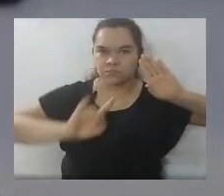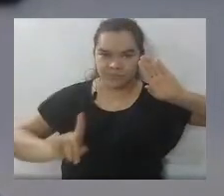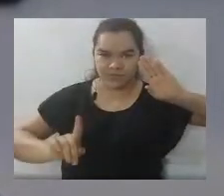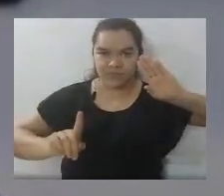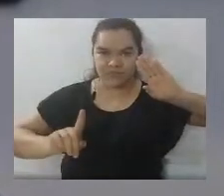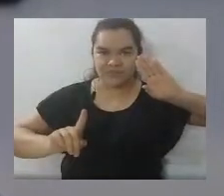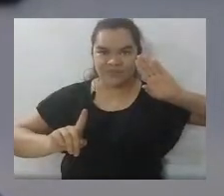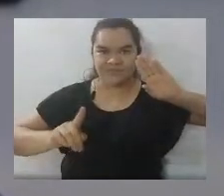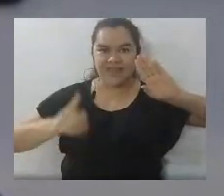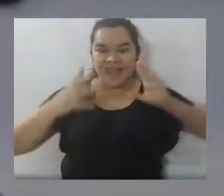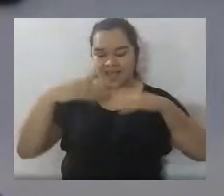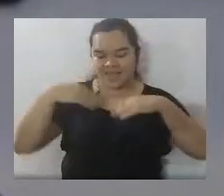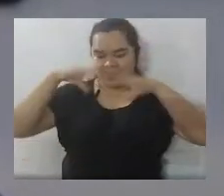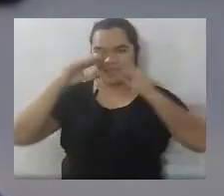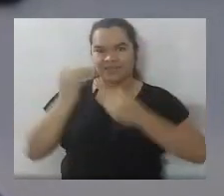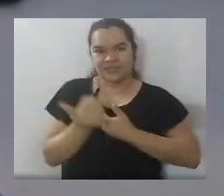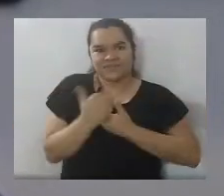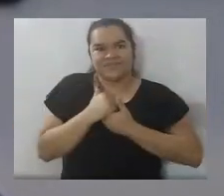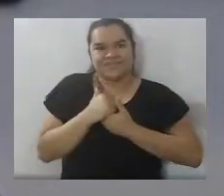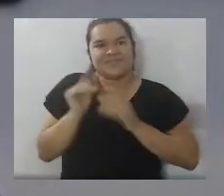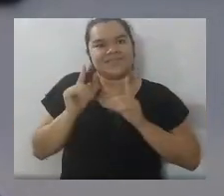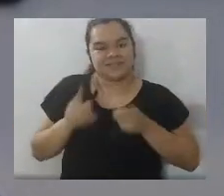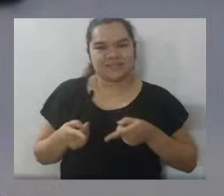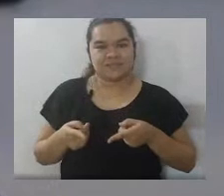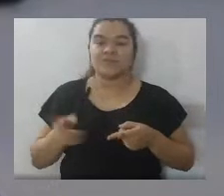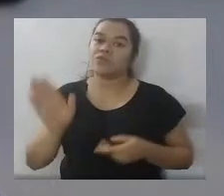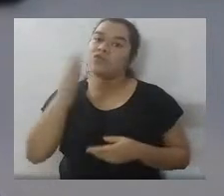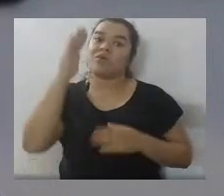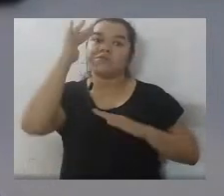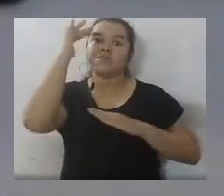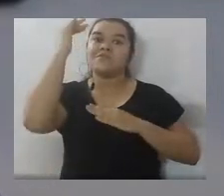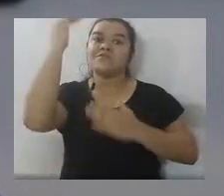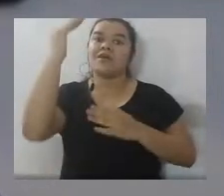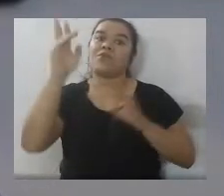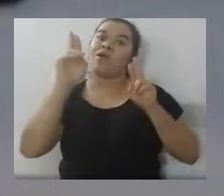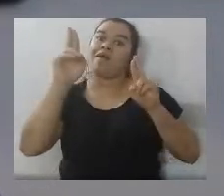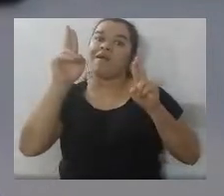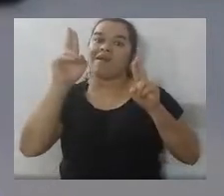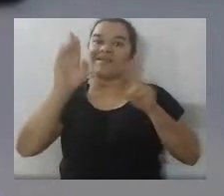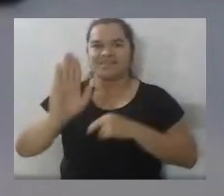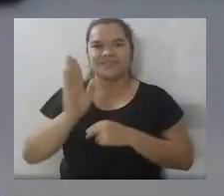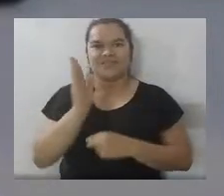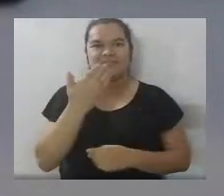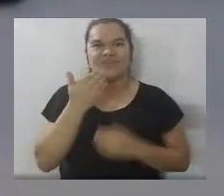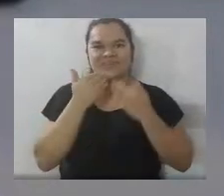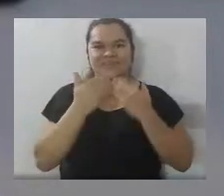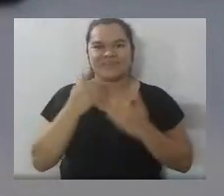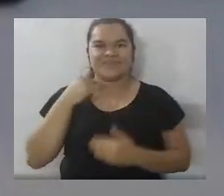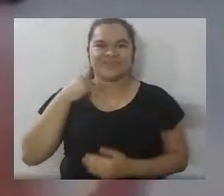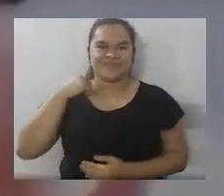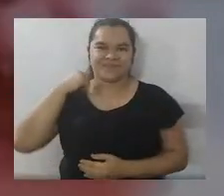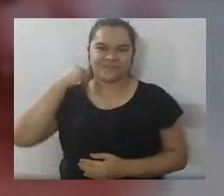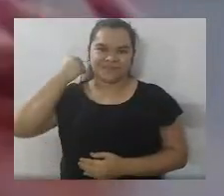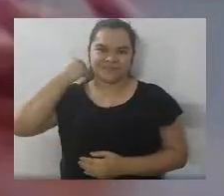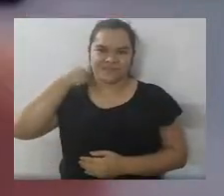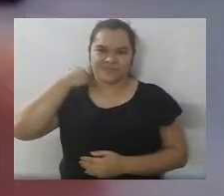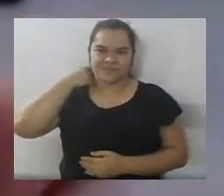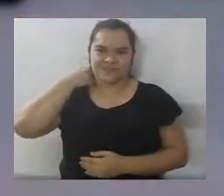Así que un saludo para todos, muchísimas gracias y el mayor de los éxitos. Gracias.